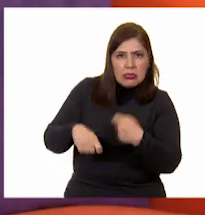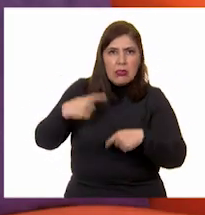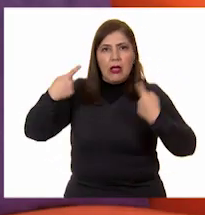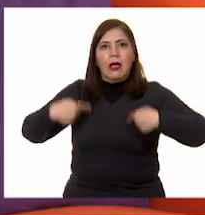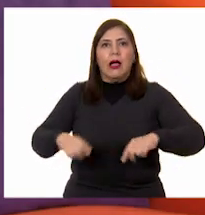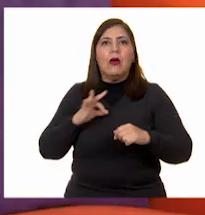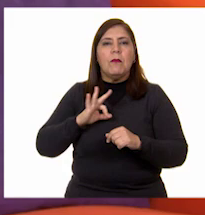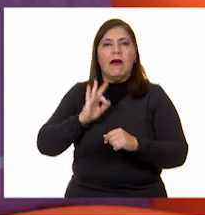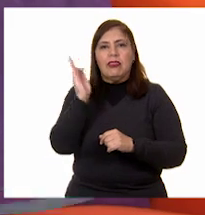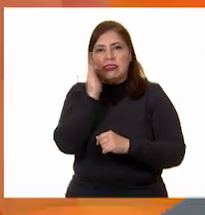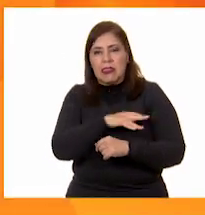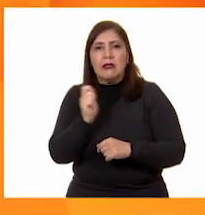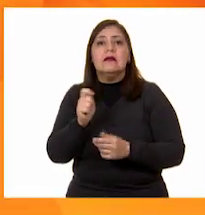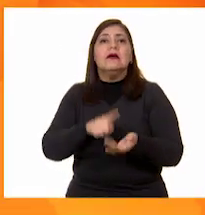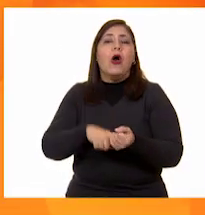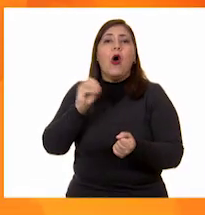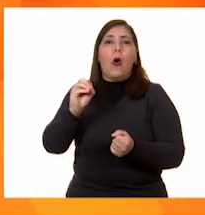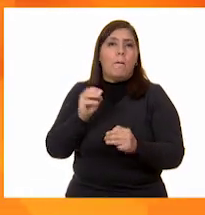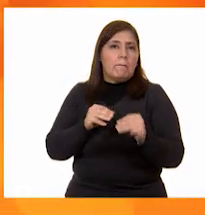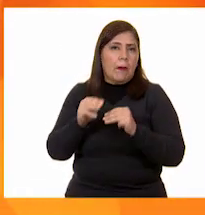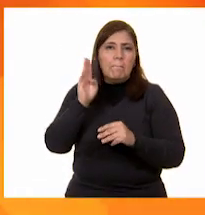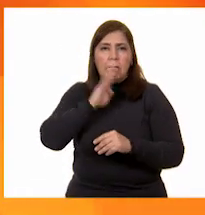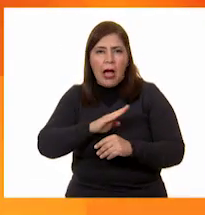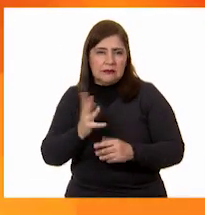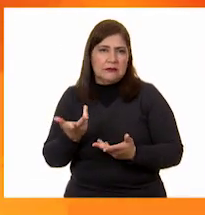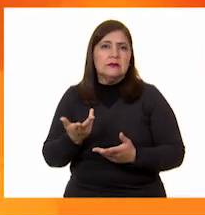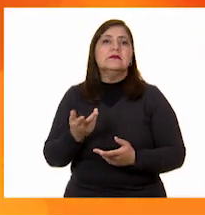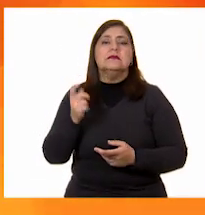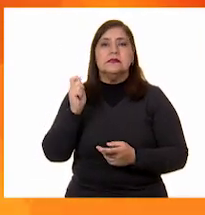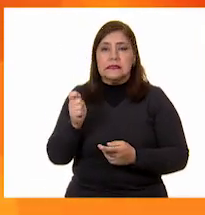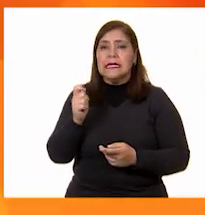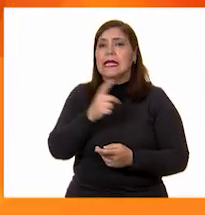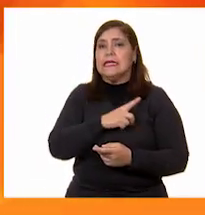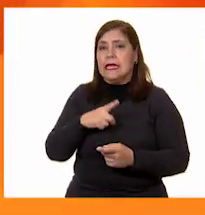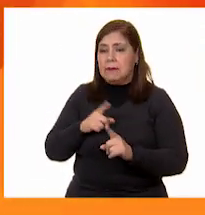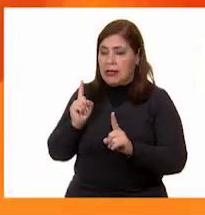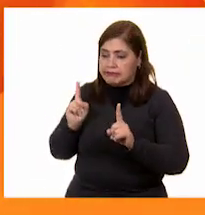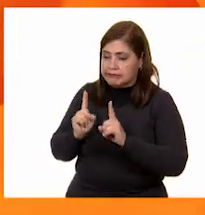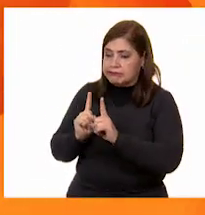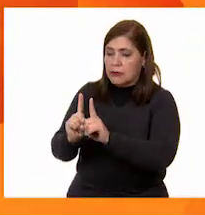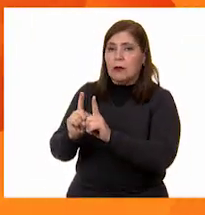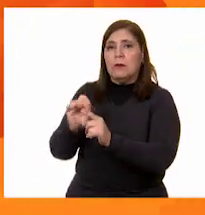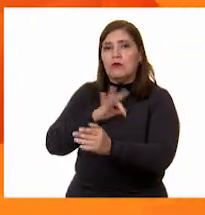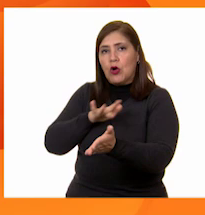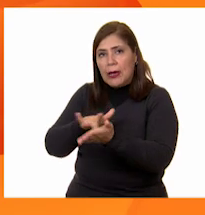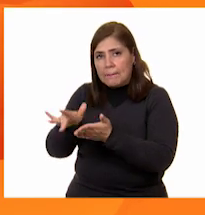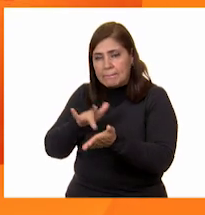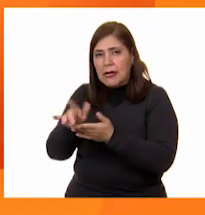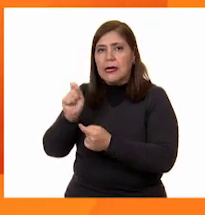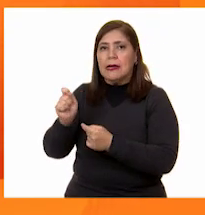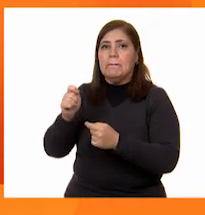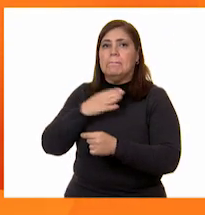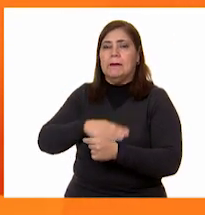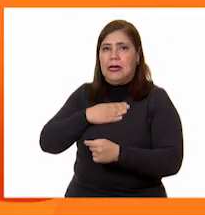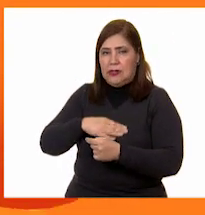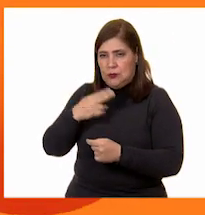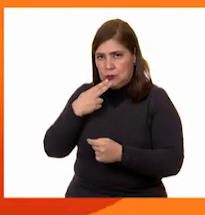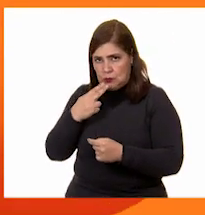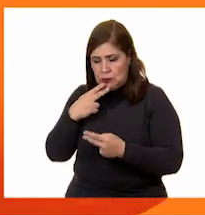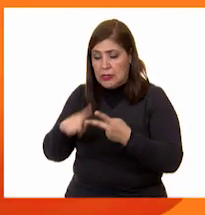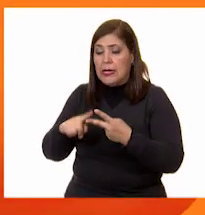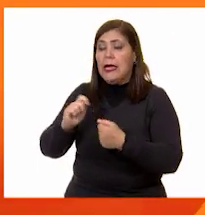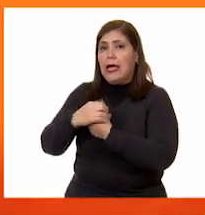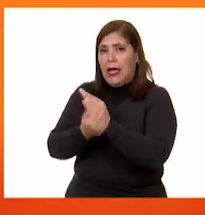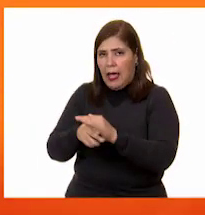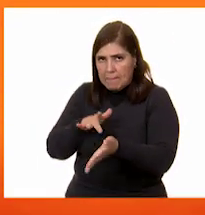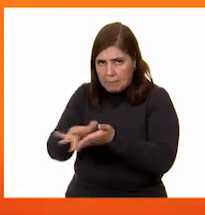movimientos, por lo que requieren contar con asistencia personal para el uso del baño, apoyo para lavado de